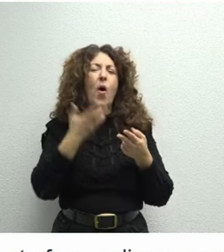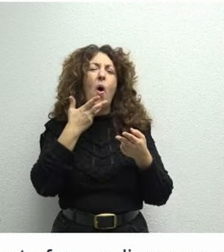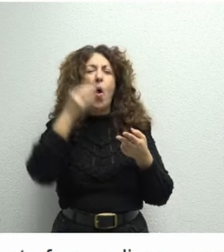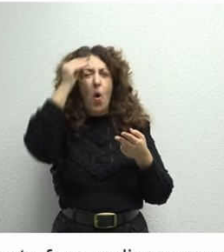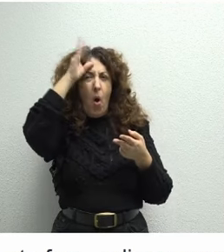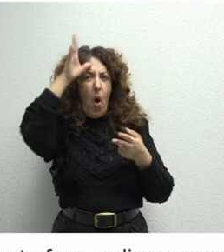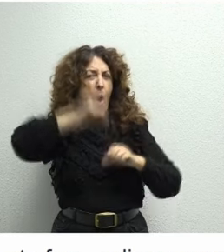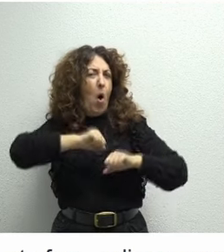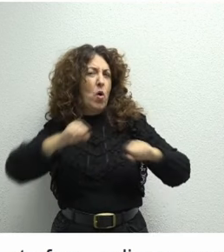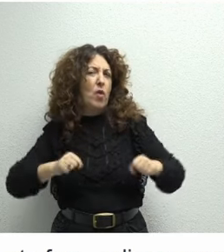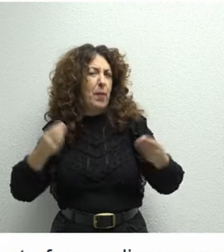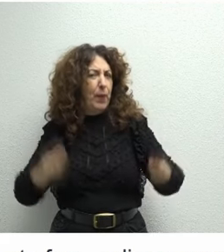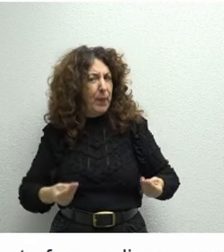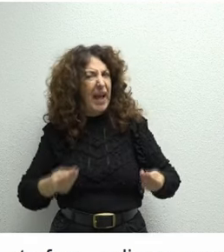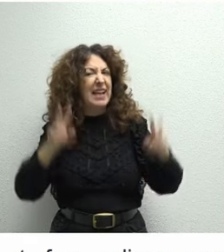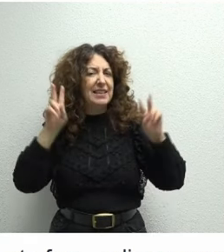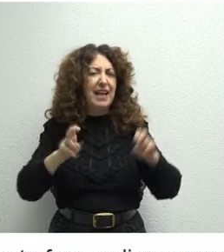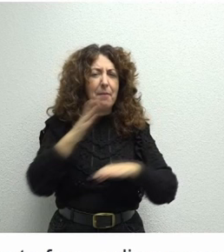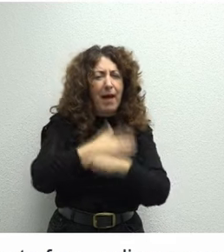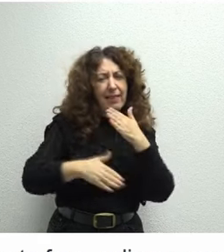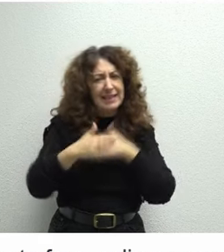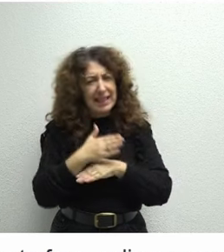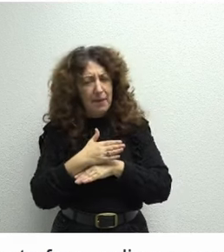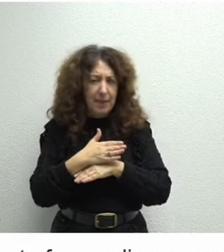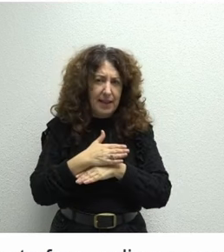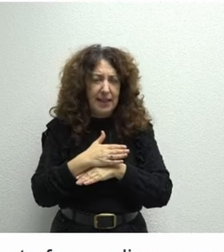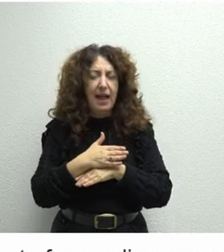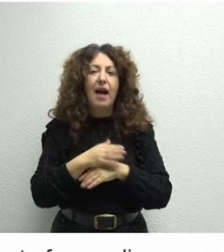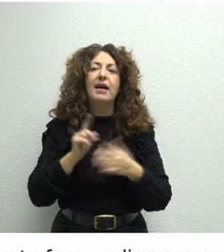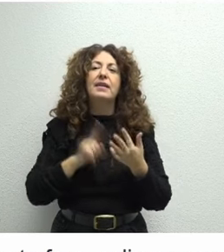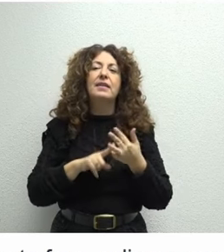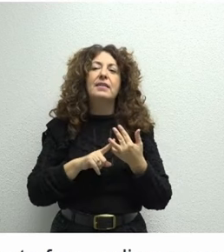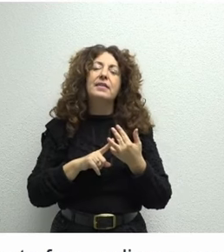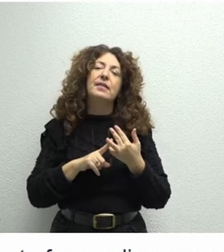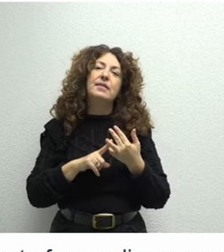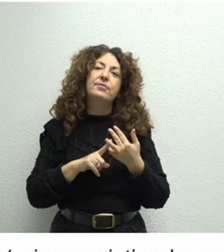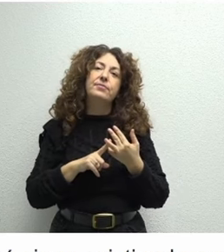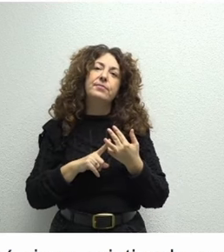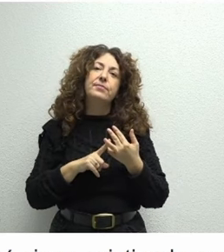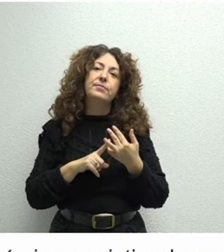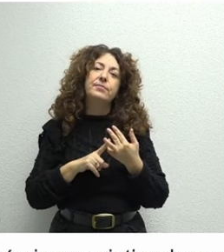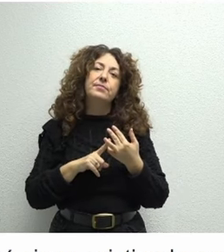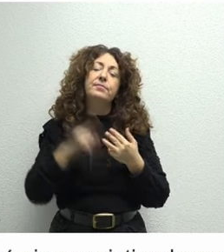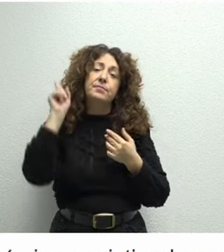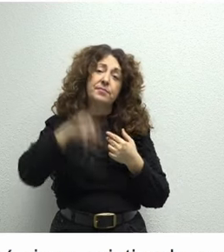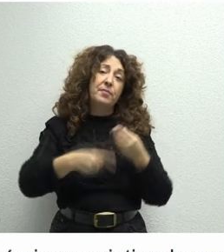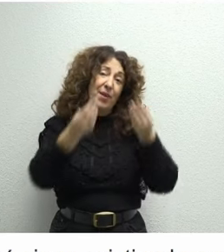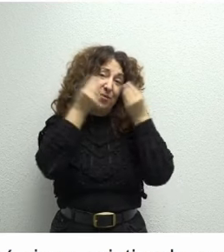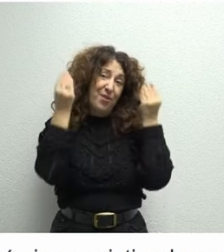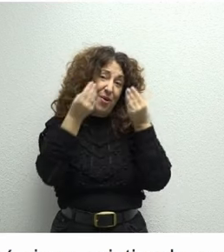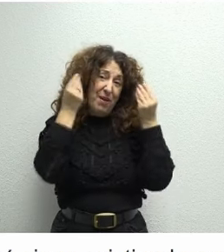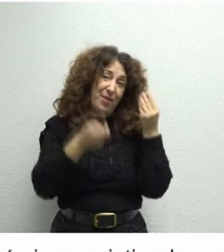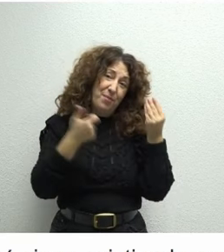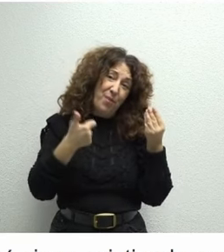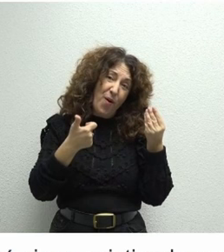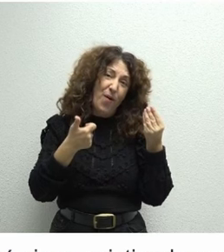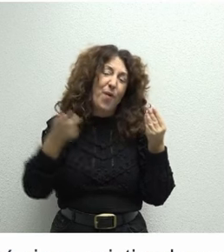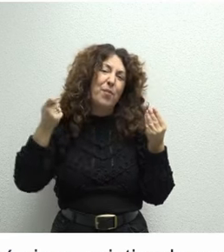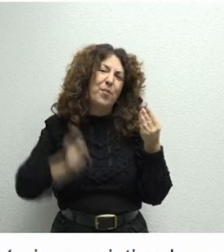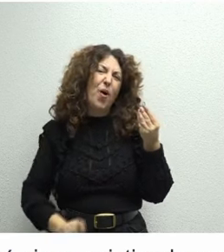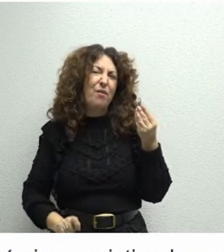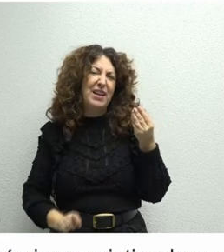todavía de la discapacidad y la intervención en discapacidad intelectual eh falta de formación de profesionales que